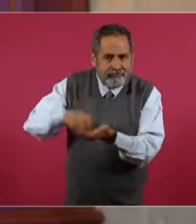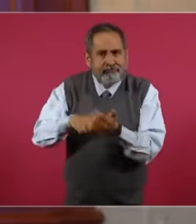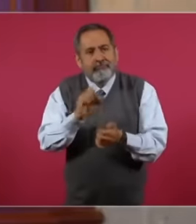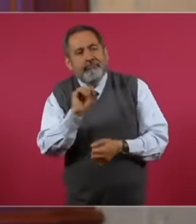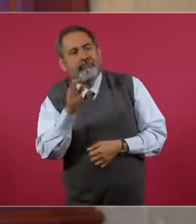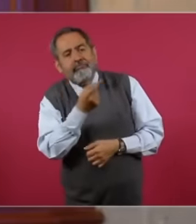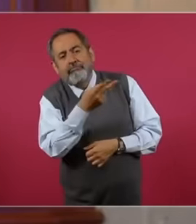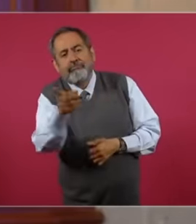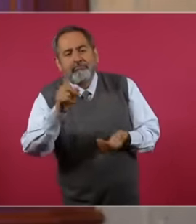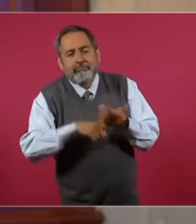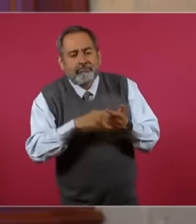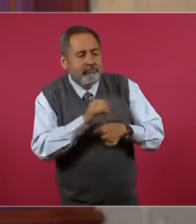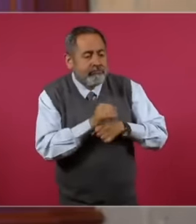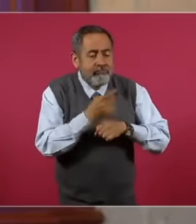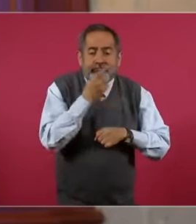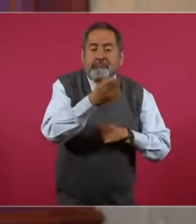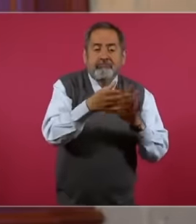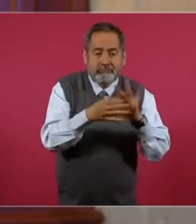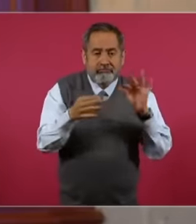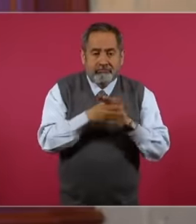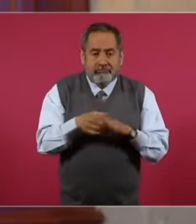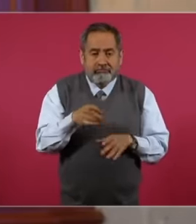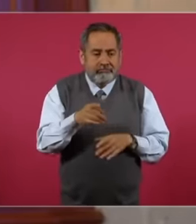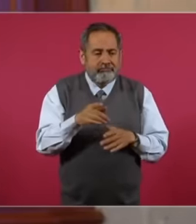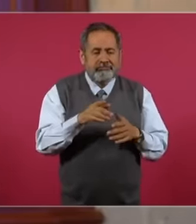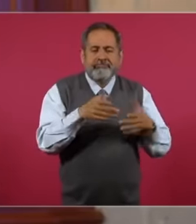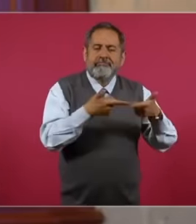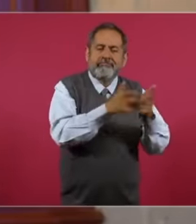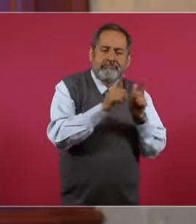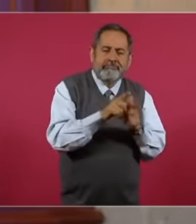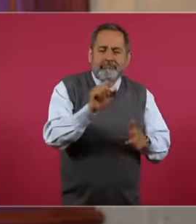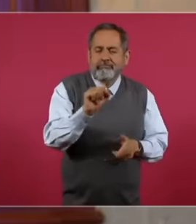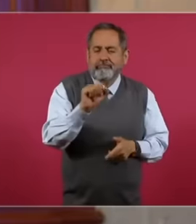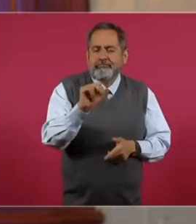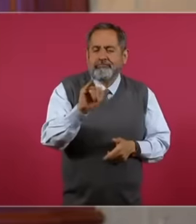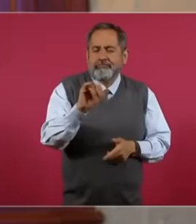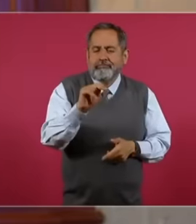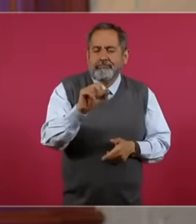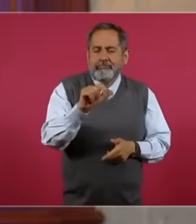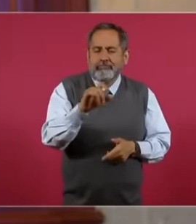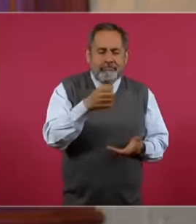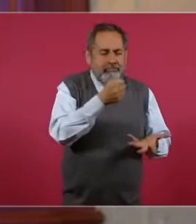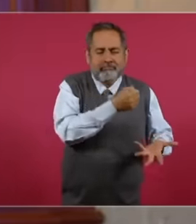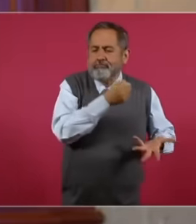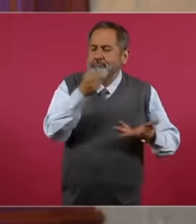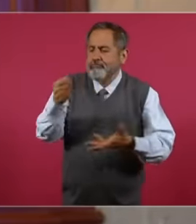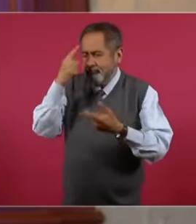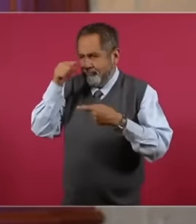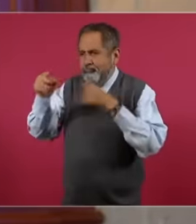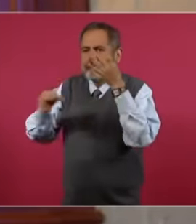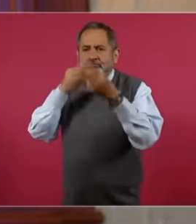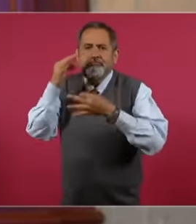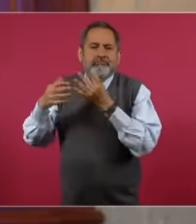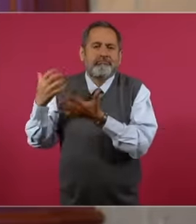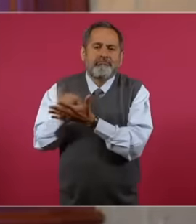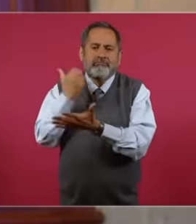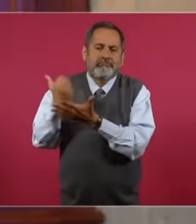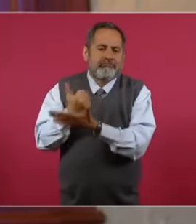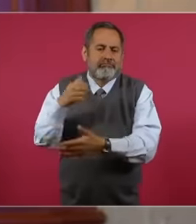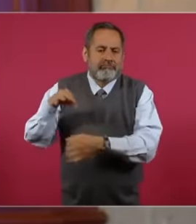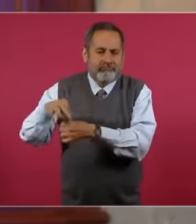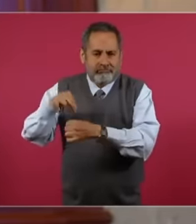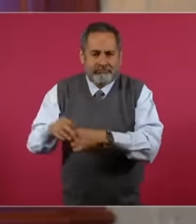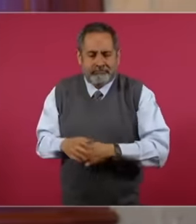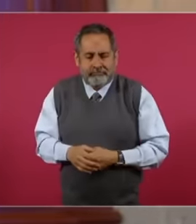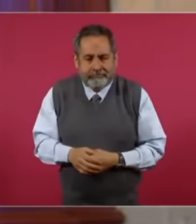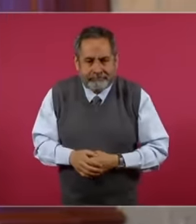otras fuentes de la investigación, el cártel de Sinaloa contribuyó a su campaña electoral. O sea, lo